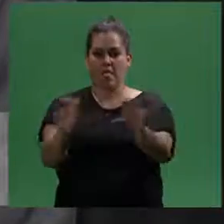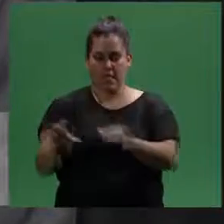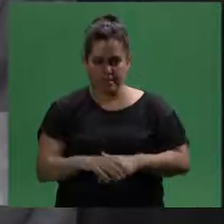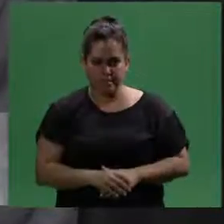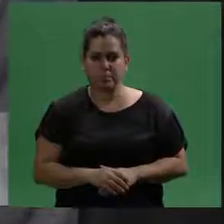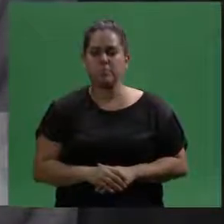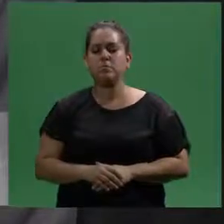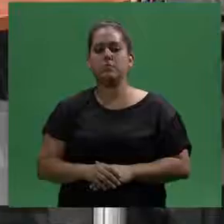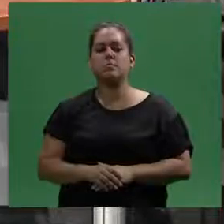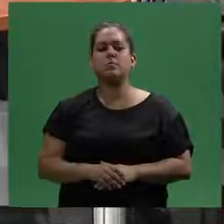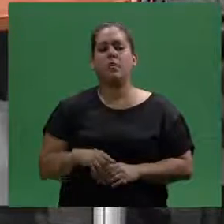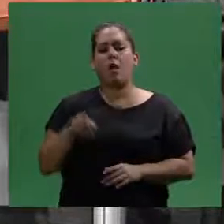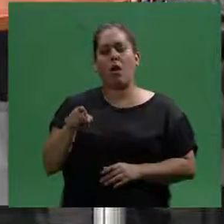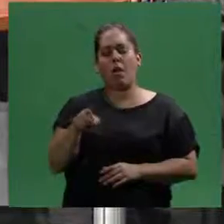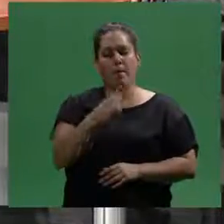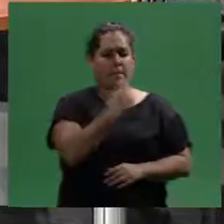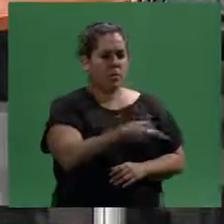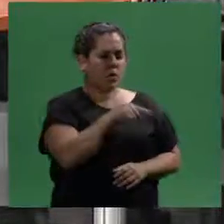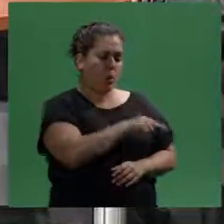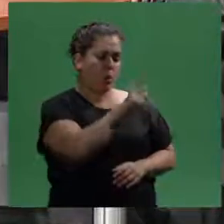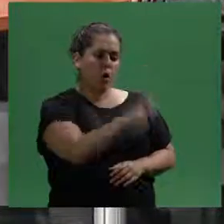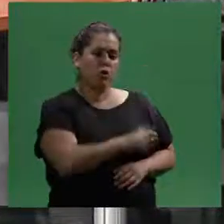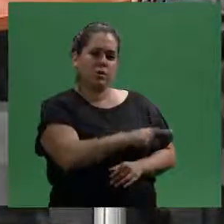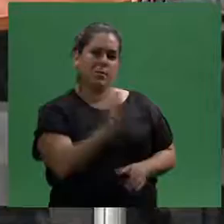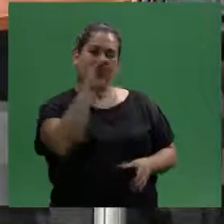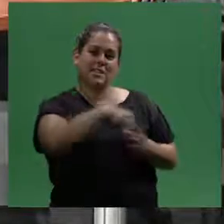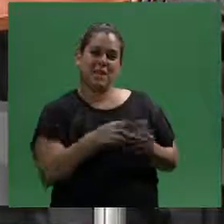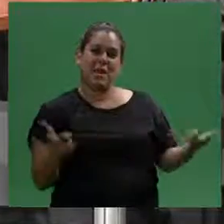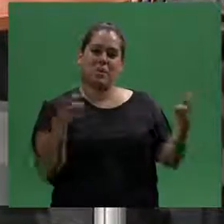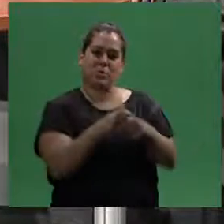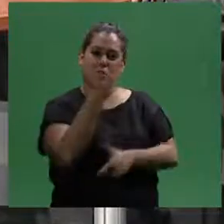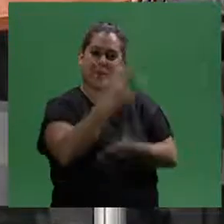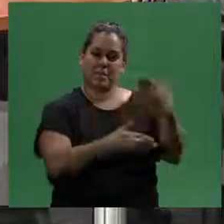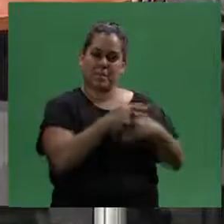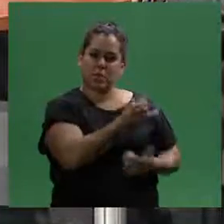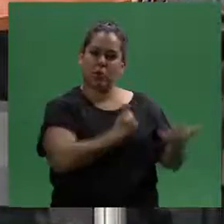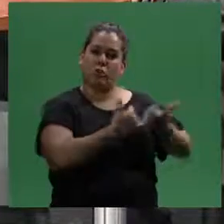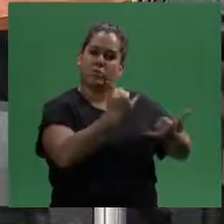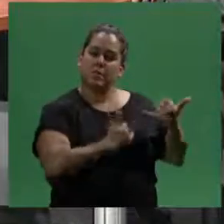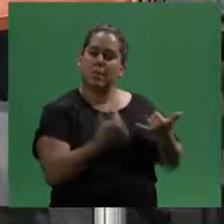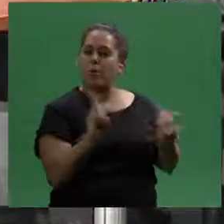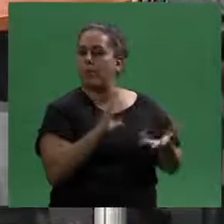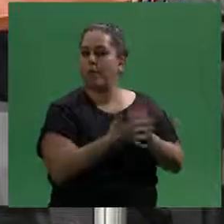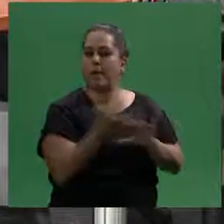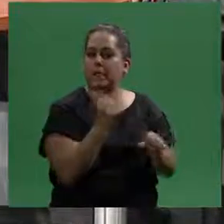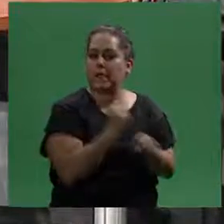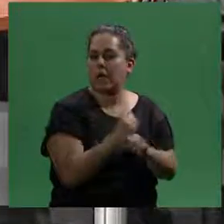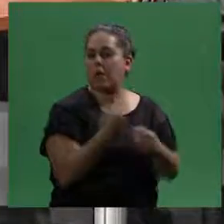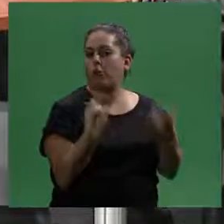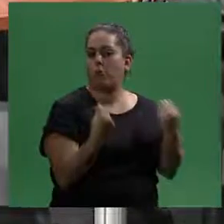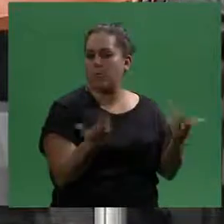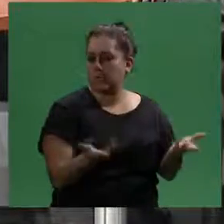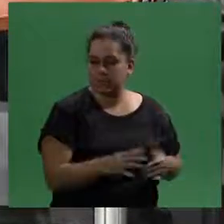Adolfo, contame un poco, bueno, vos que estás directamente en una de las comisiones de discapacidad, contame un poco cómo es el trabajo, cómo